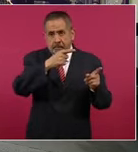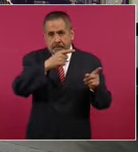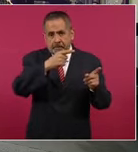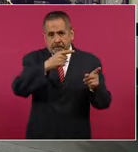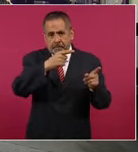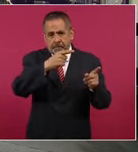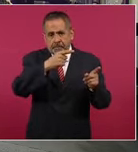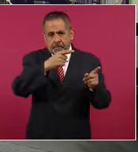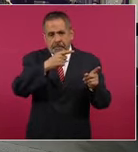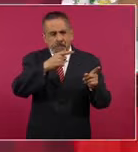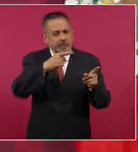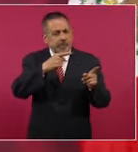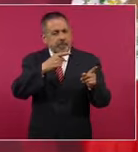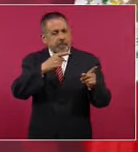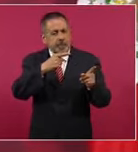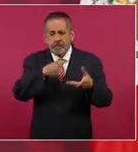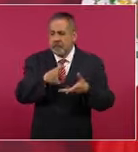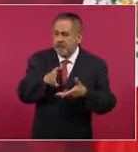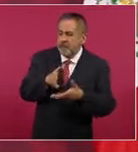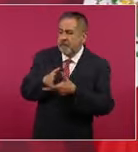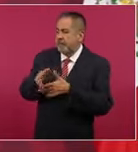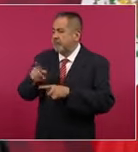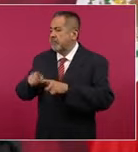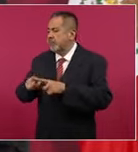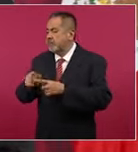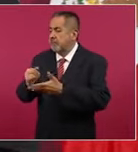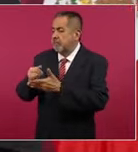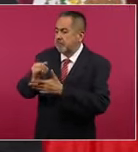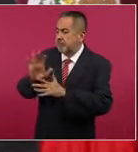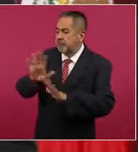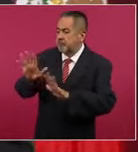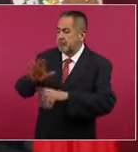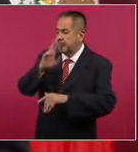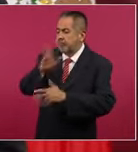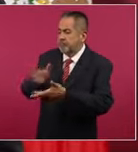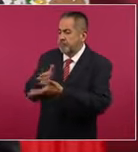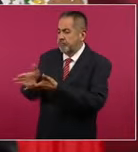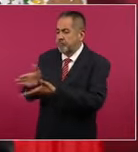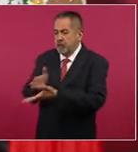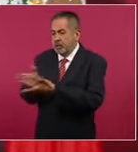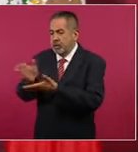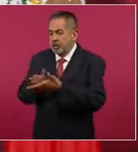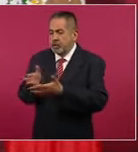en las decisiones de los pueblos,